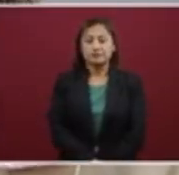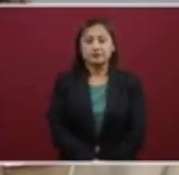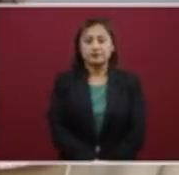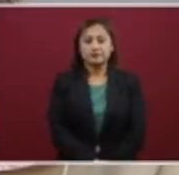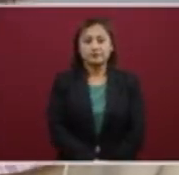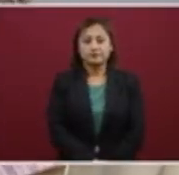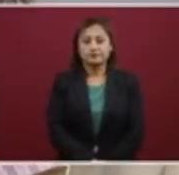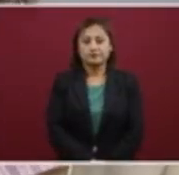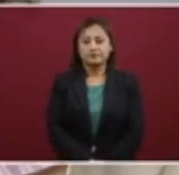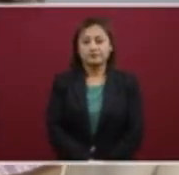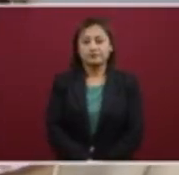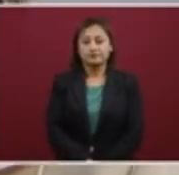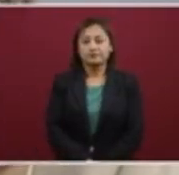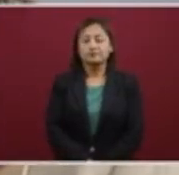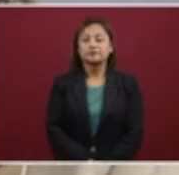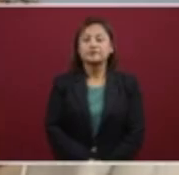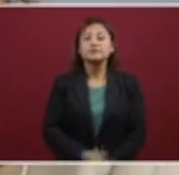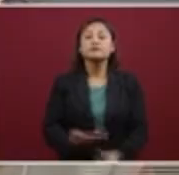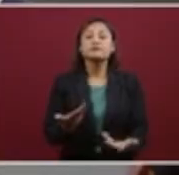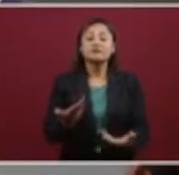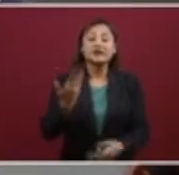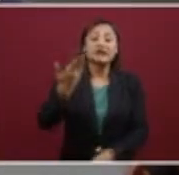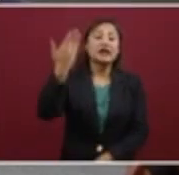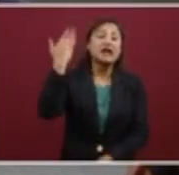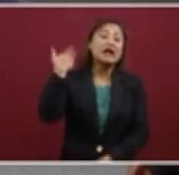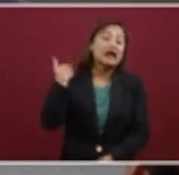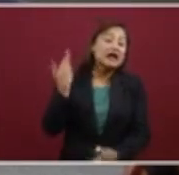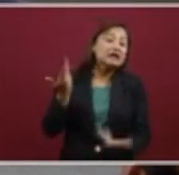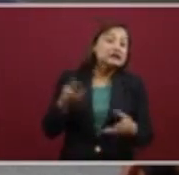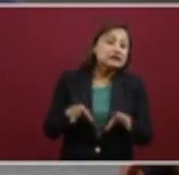¿Cómo era Gobernación?